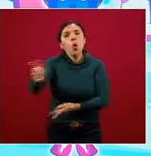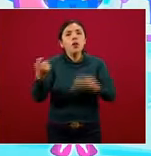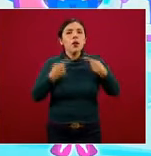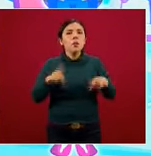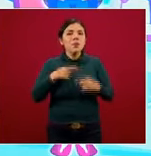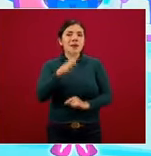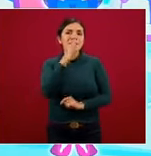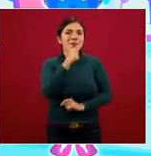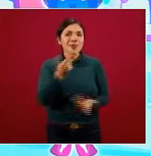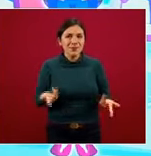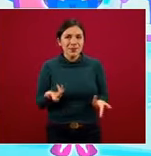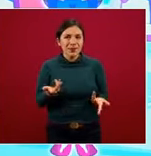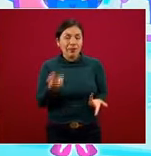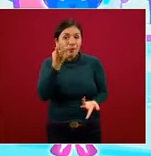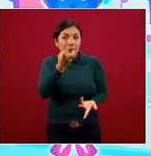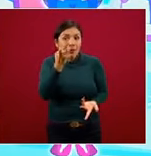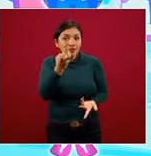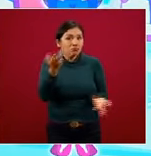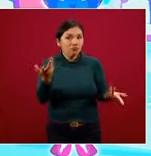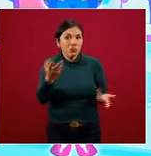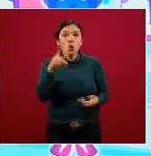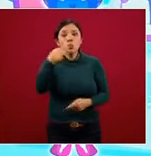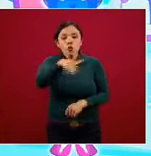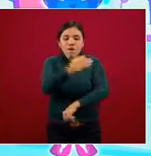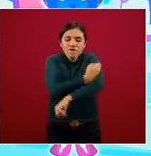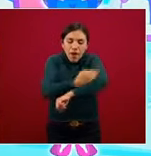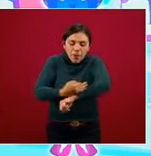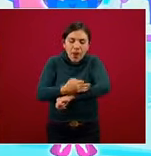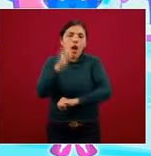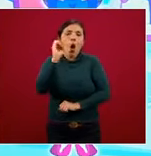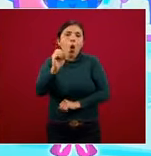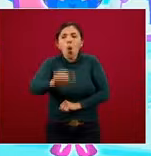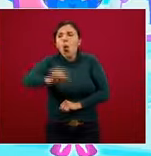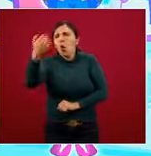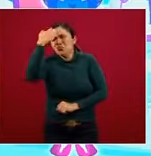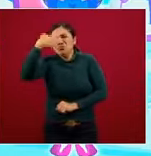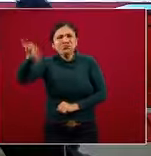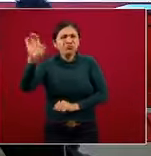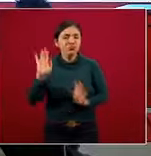que está a un lado mío, sea de mi familia o no.